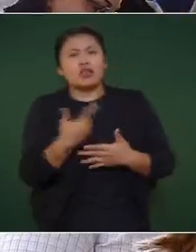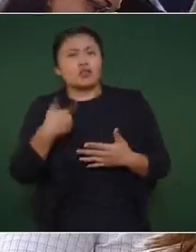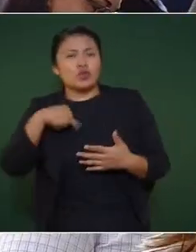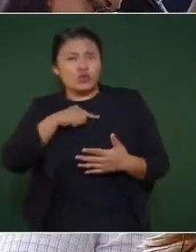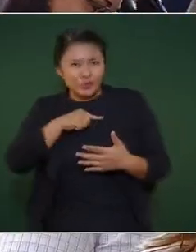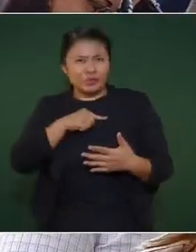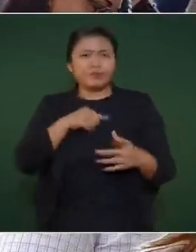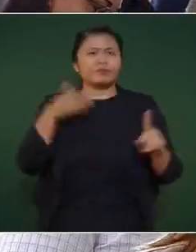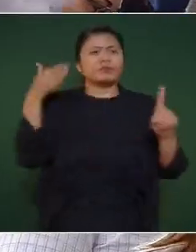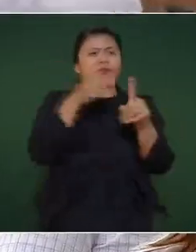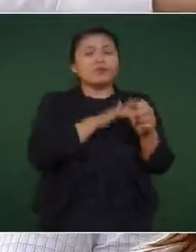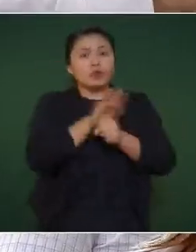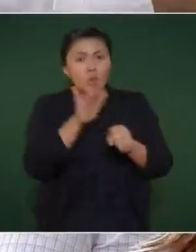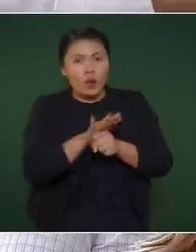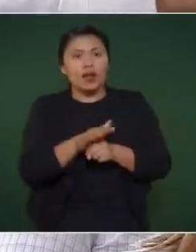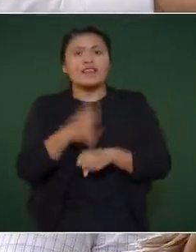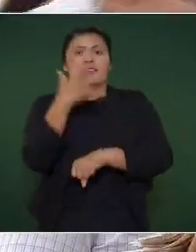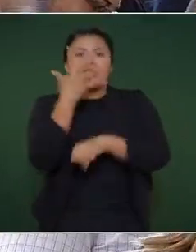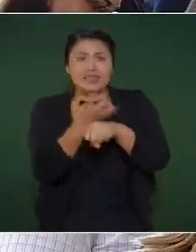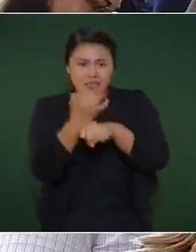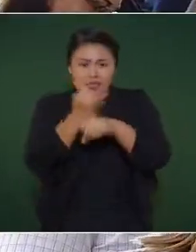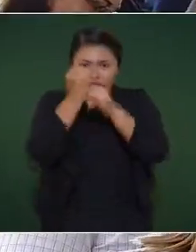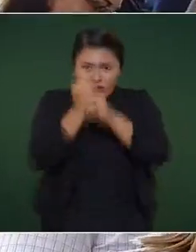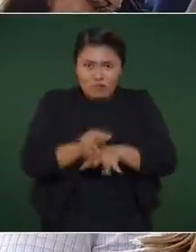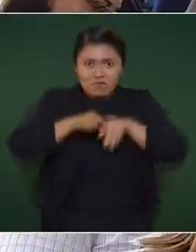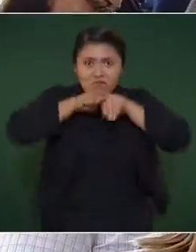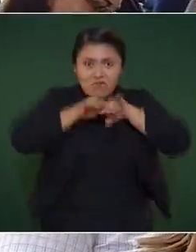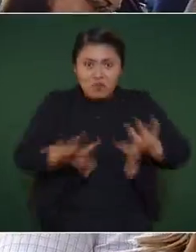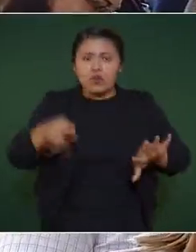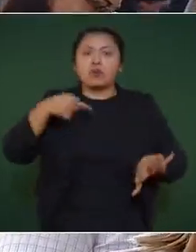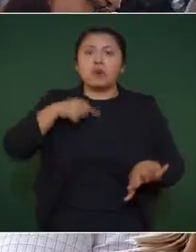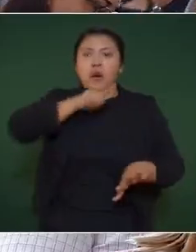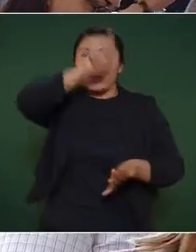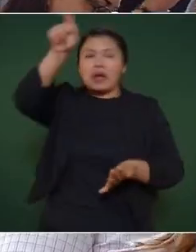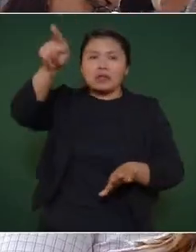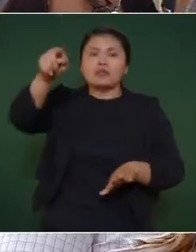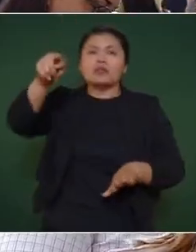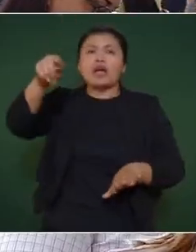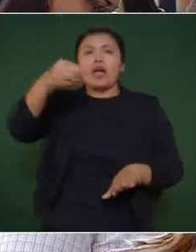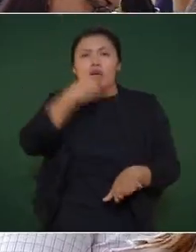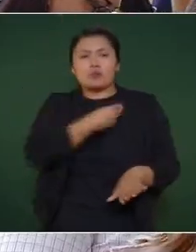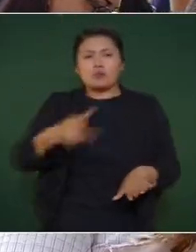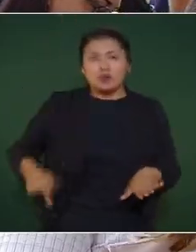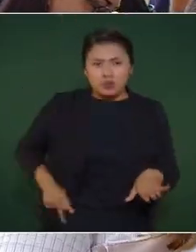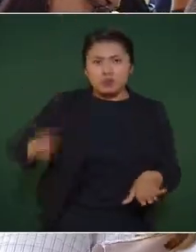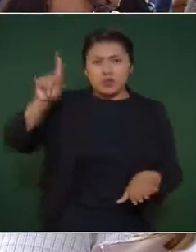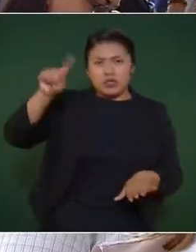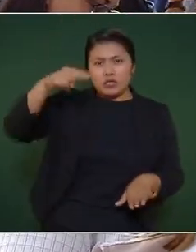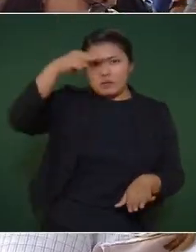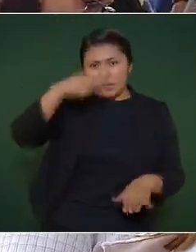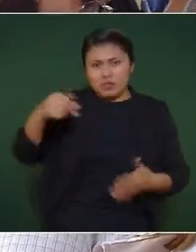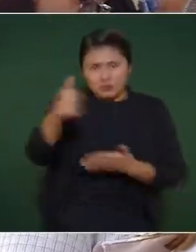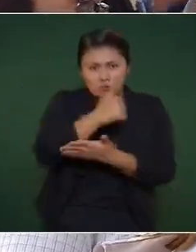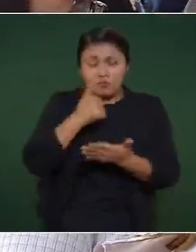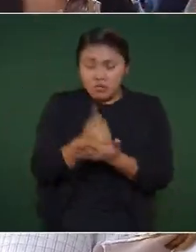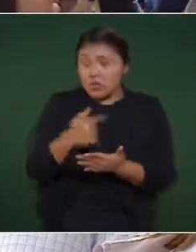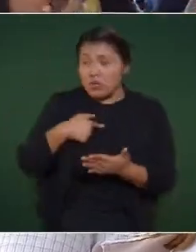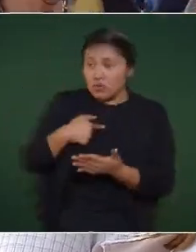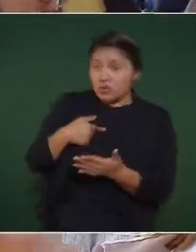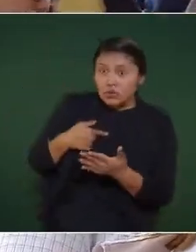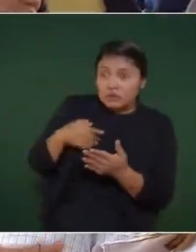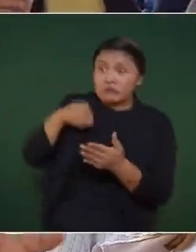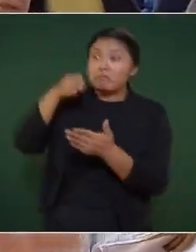informe de su gobierno. Fuimos a Palacio Nacional, no se pudo entrar, pero estamos tratando, nosotros tratamos